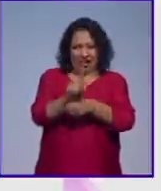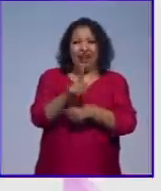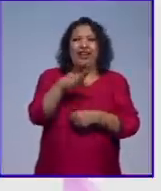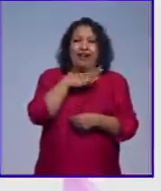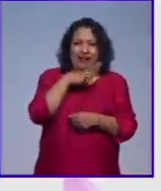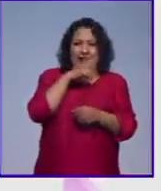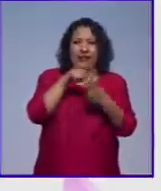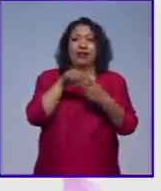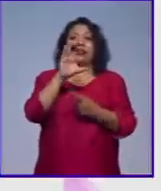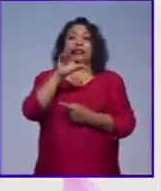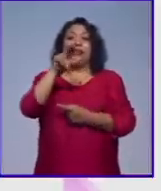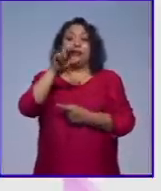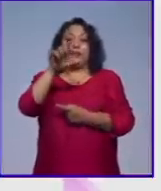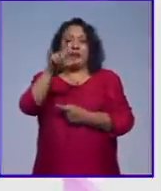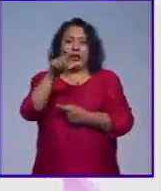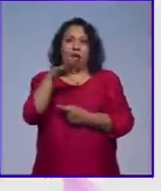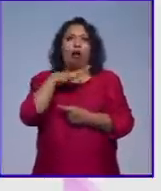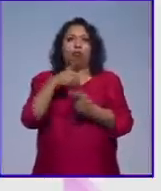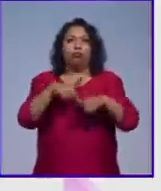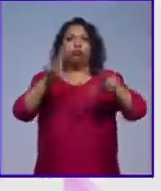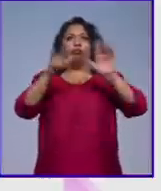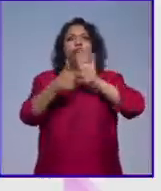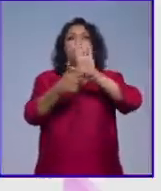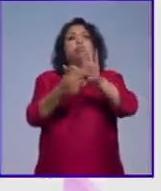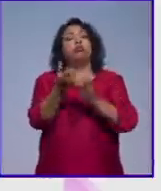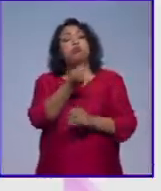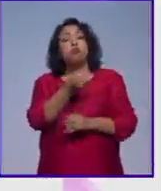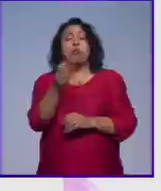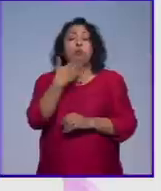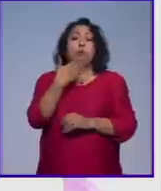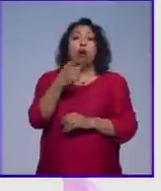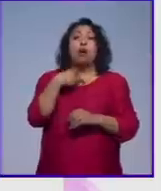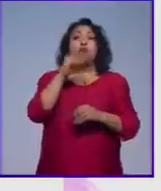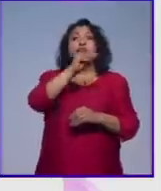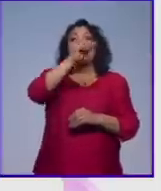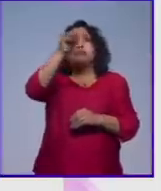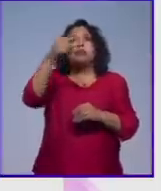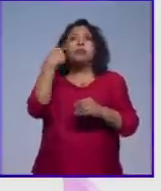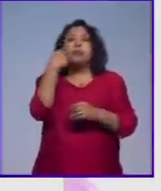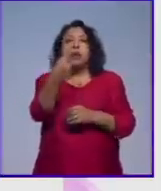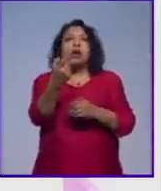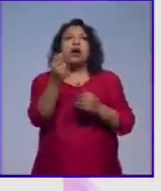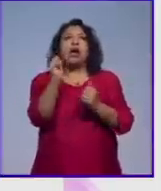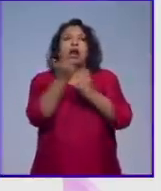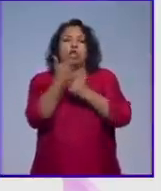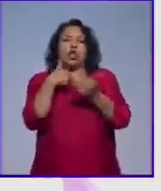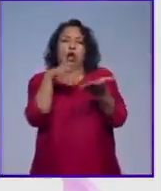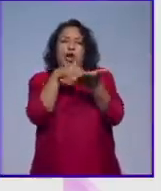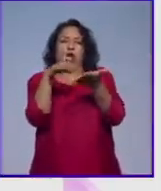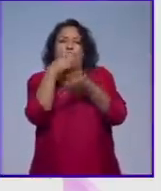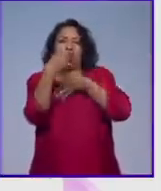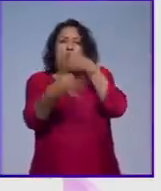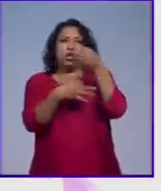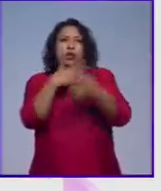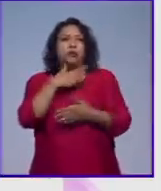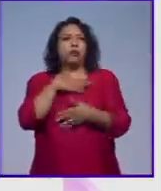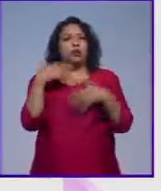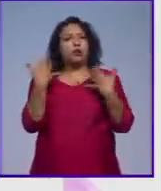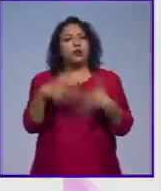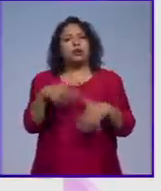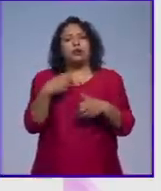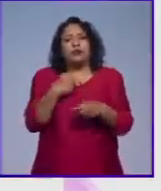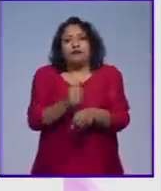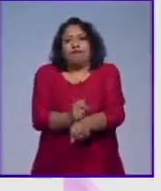en Cinemex, sí, donde están proyectando. Que por fortuna se está viendo en todas partes, y por ahí vi algo, leí una noticia que a mí me estremece un